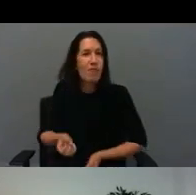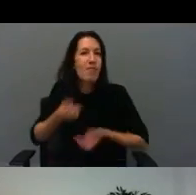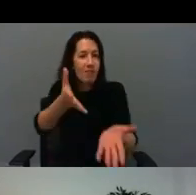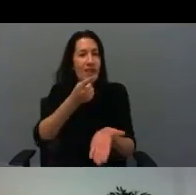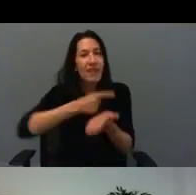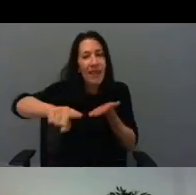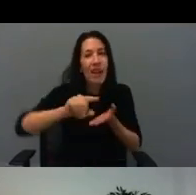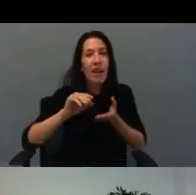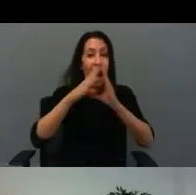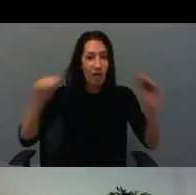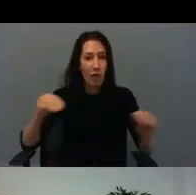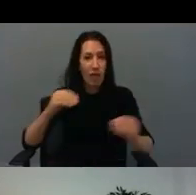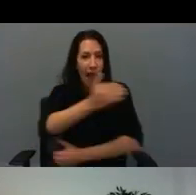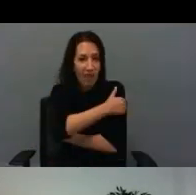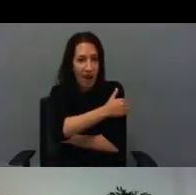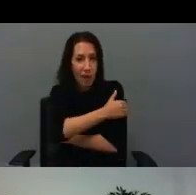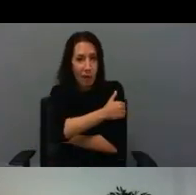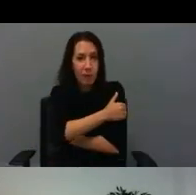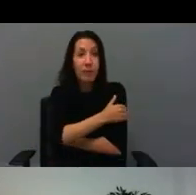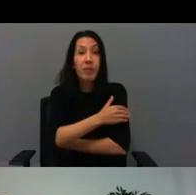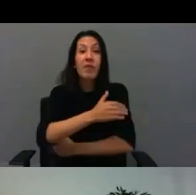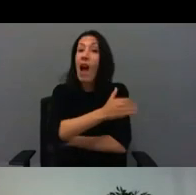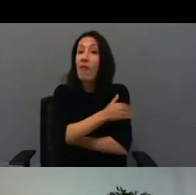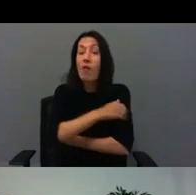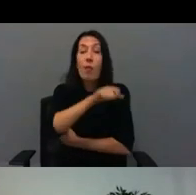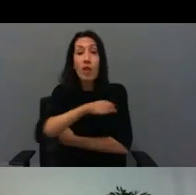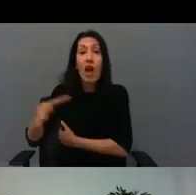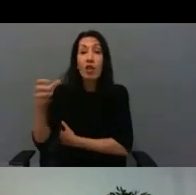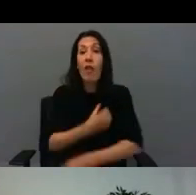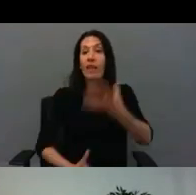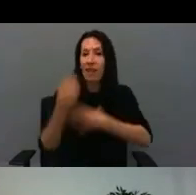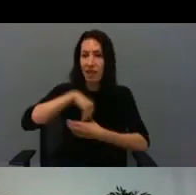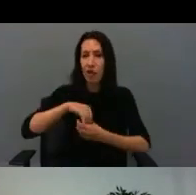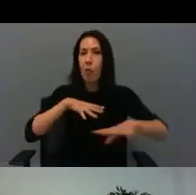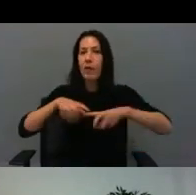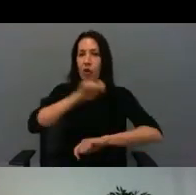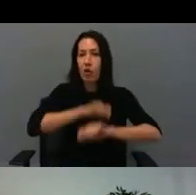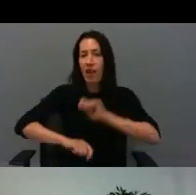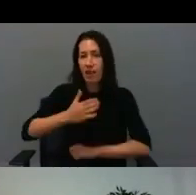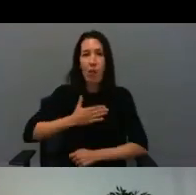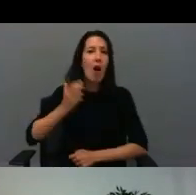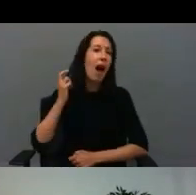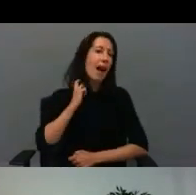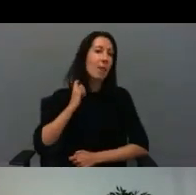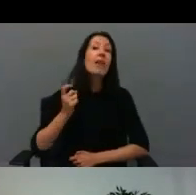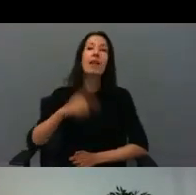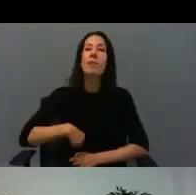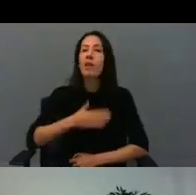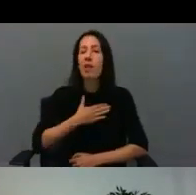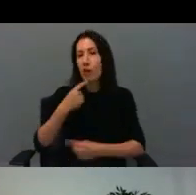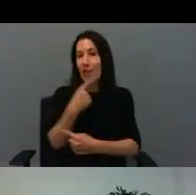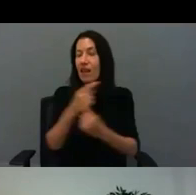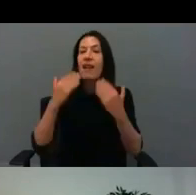casa, Andalucía, abrazo a todas las personas del movimiento asociativo Espace. Daros las gracias por haber